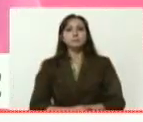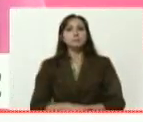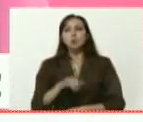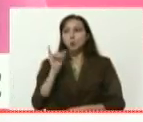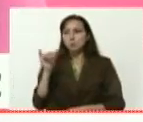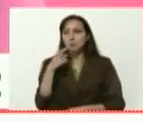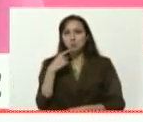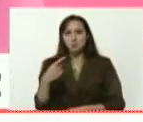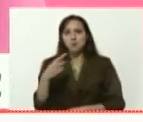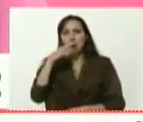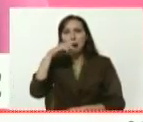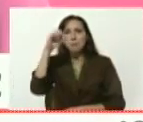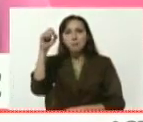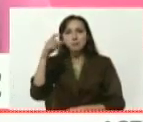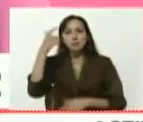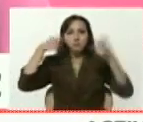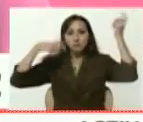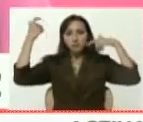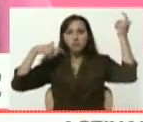Hugo Chávez,